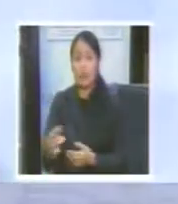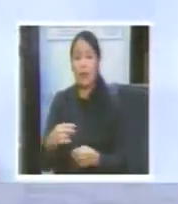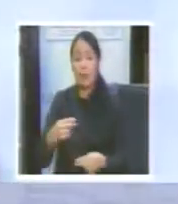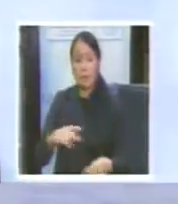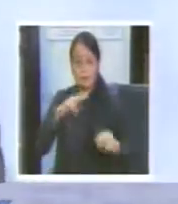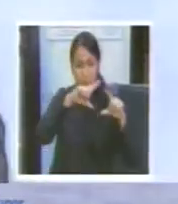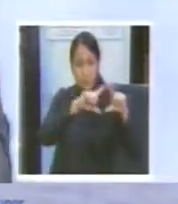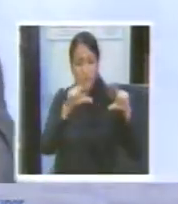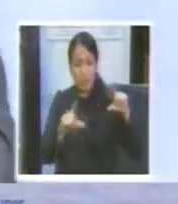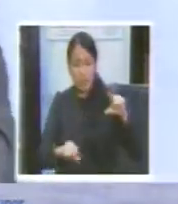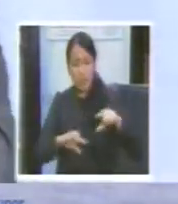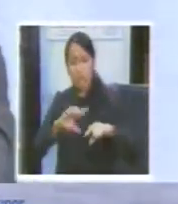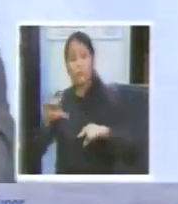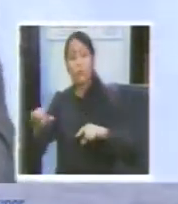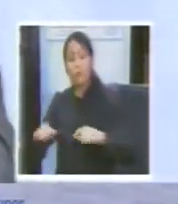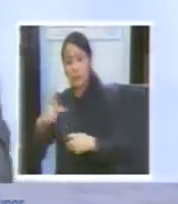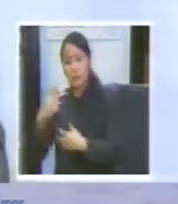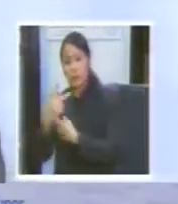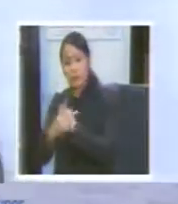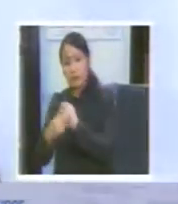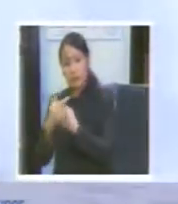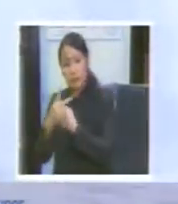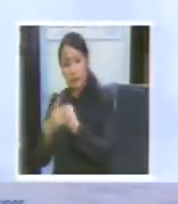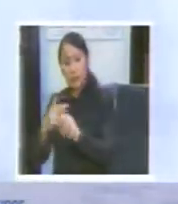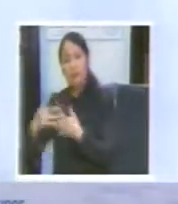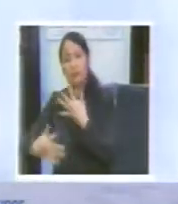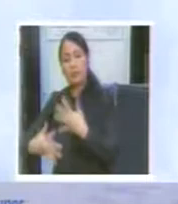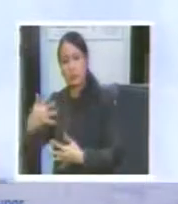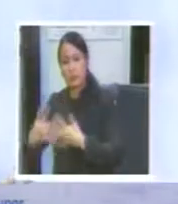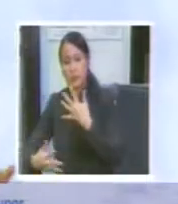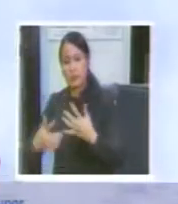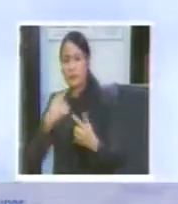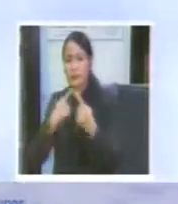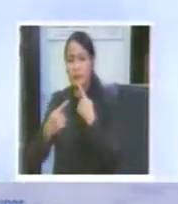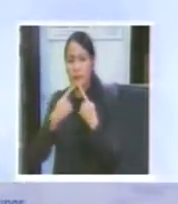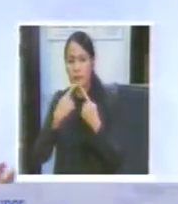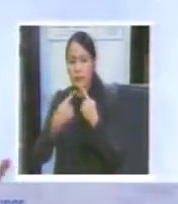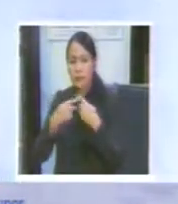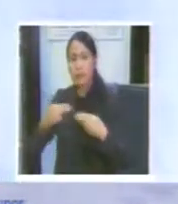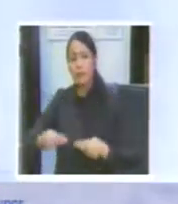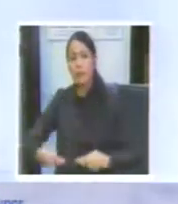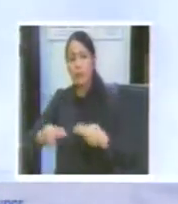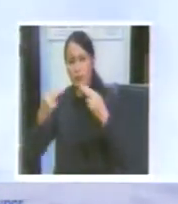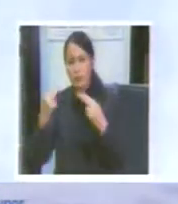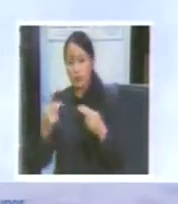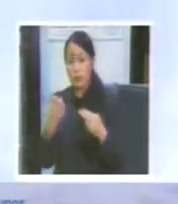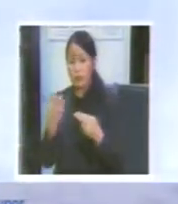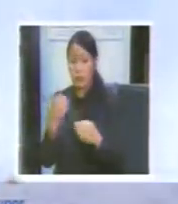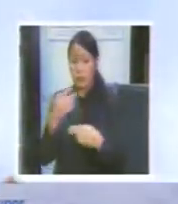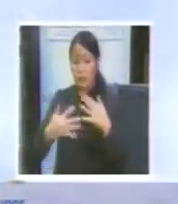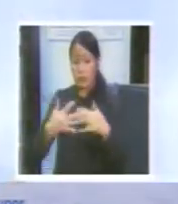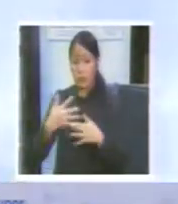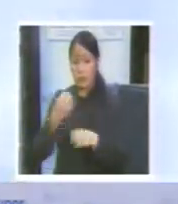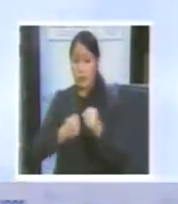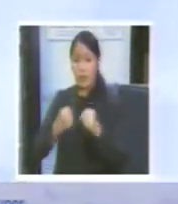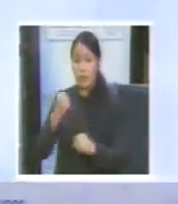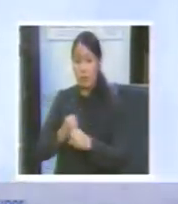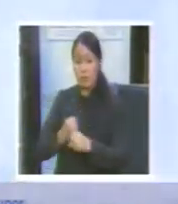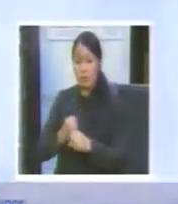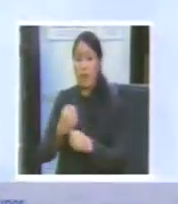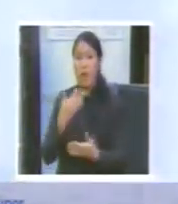con 15 países. Hoy ese acuerdo, por el simple hecho de haberlo negociado hace 15 años, es con 28